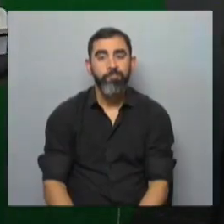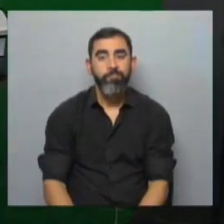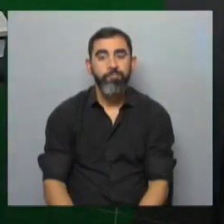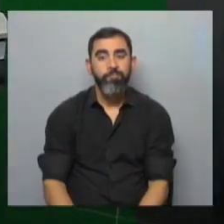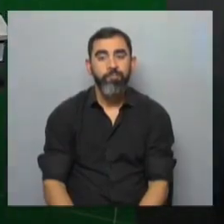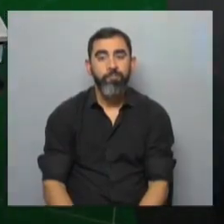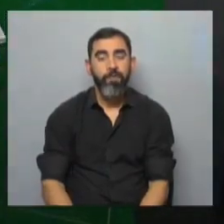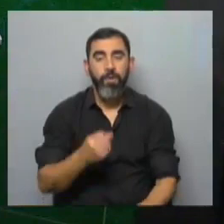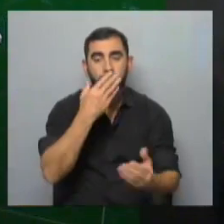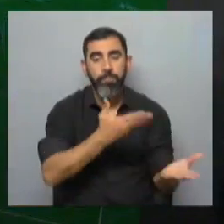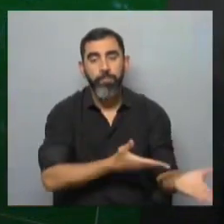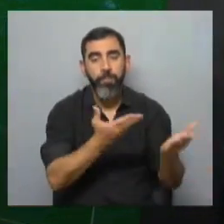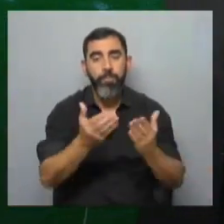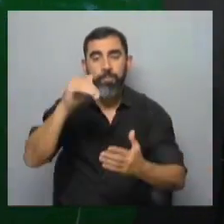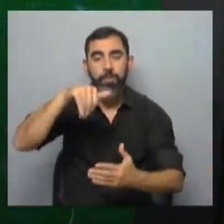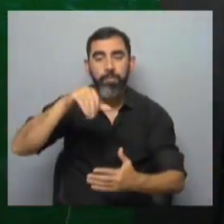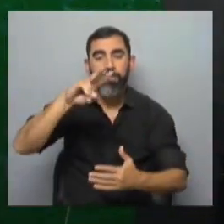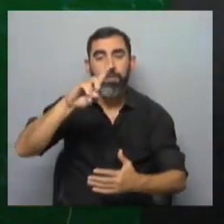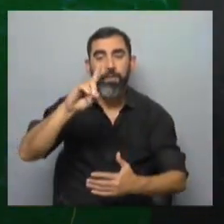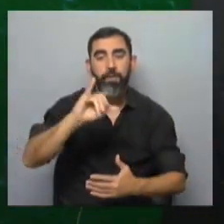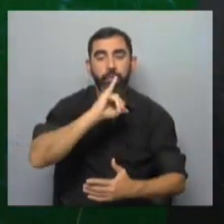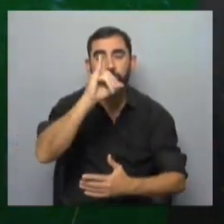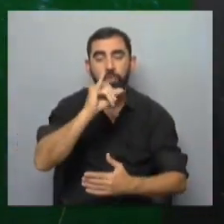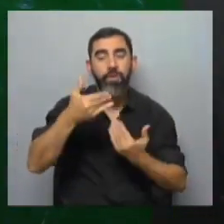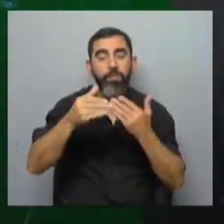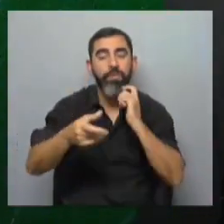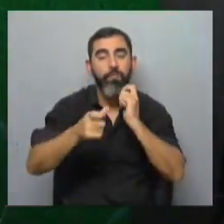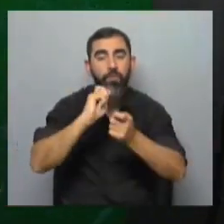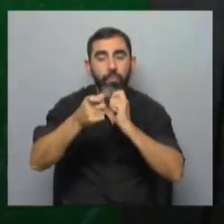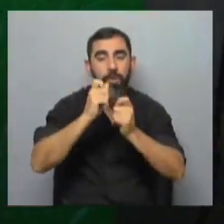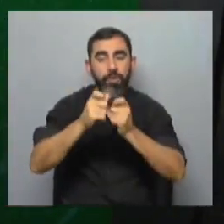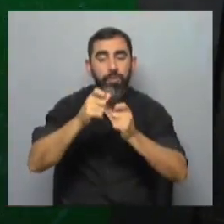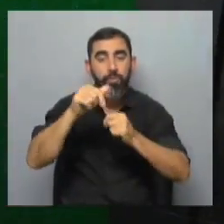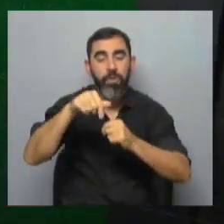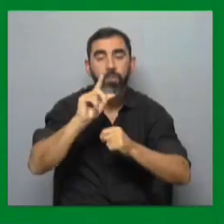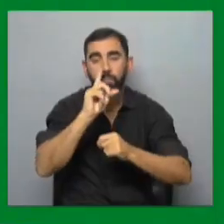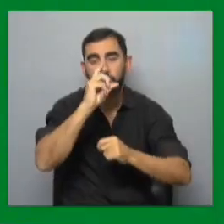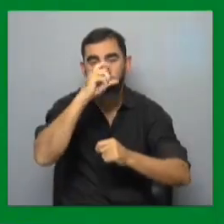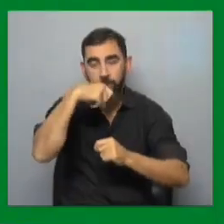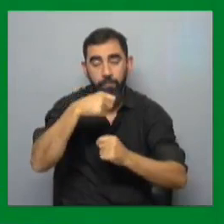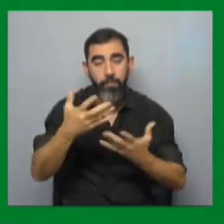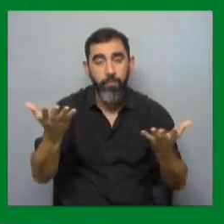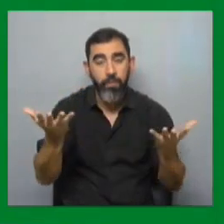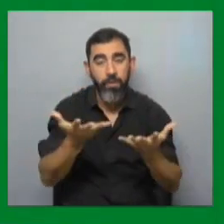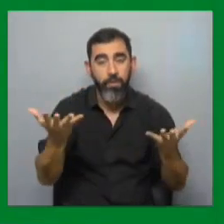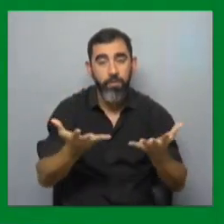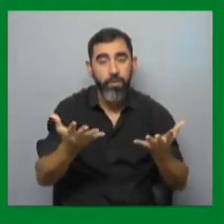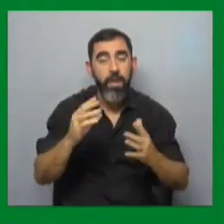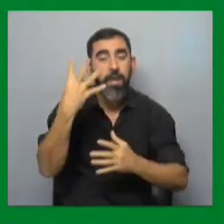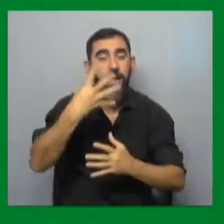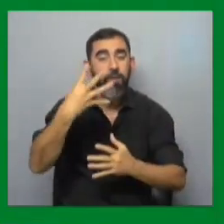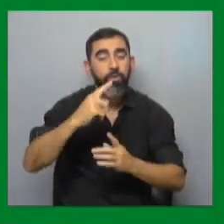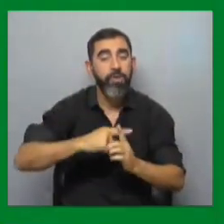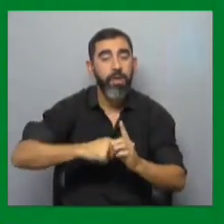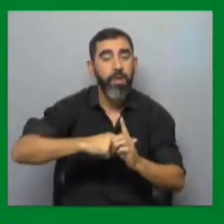¿Qué tal? ¿Cómo están? Bienvenidas, bienvenidos a MBD Noticias. Comenzamos el informativo desde una Montevideo que se presenta a esta hora con 14